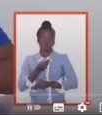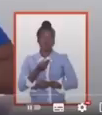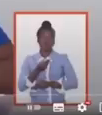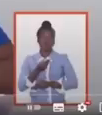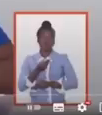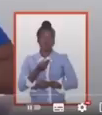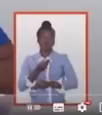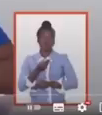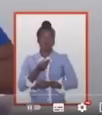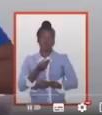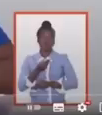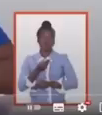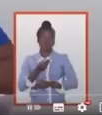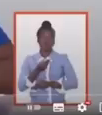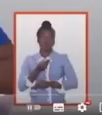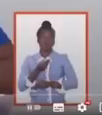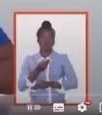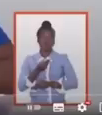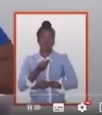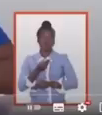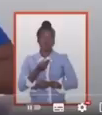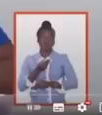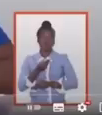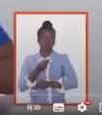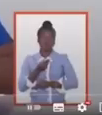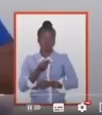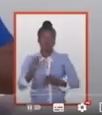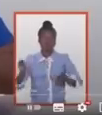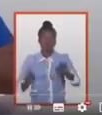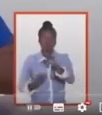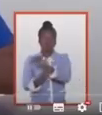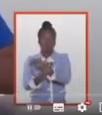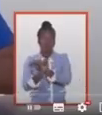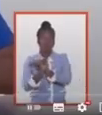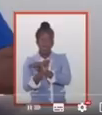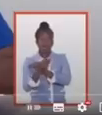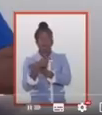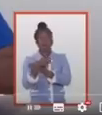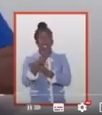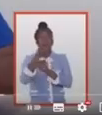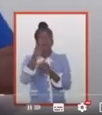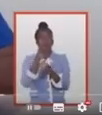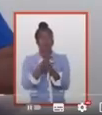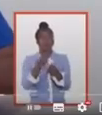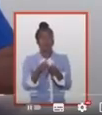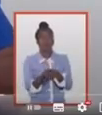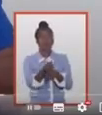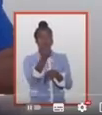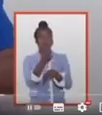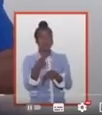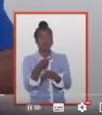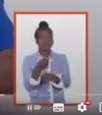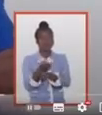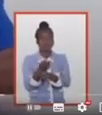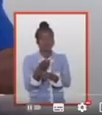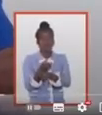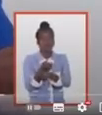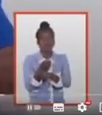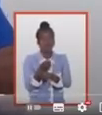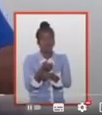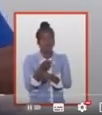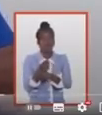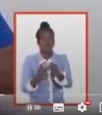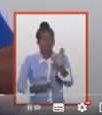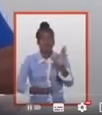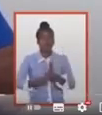like. Activa campanitas. Miren esto, compartan esto. Tenemos el escenario de la comunidad. Trabajar con el sector, sobre